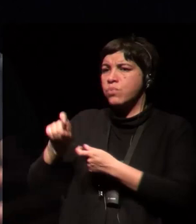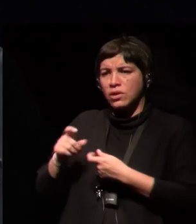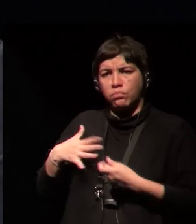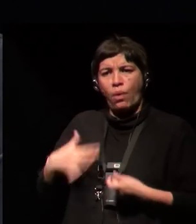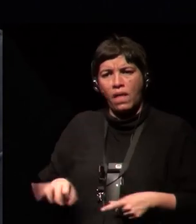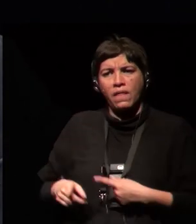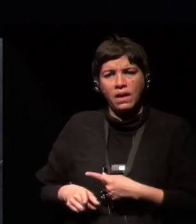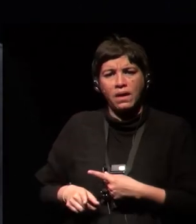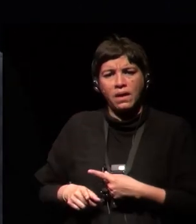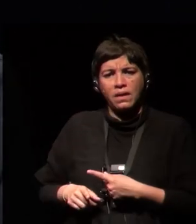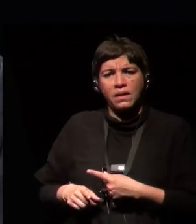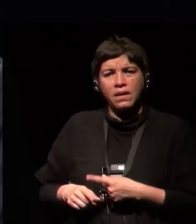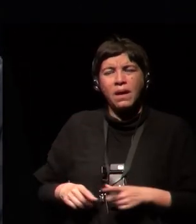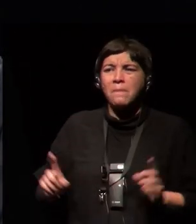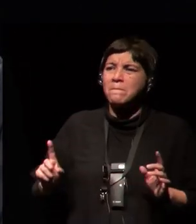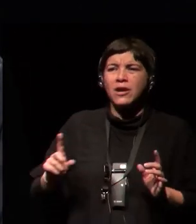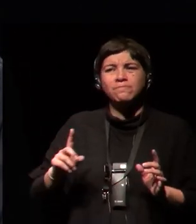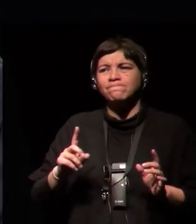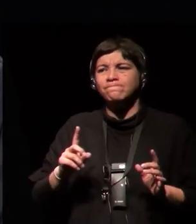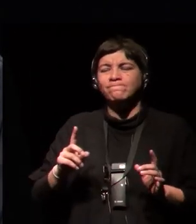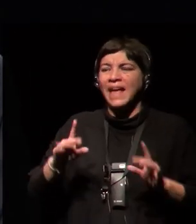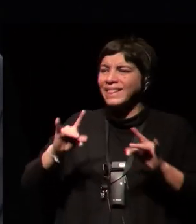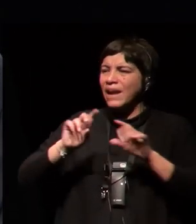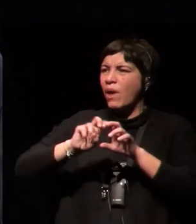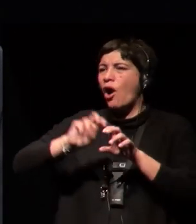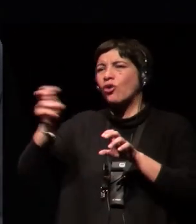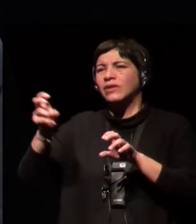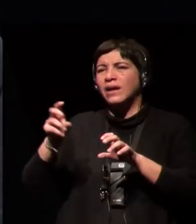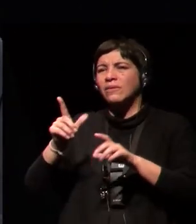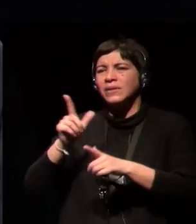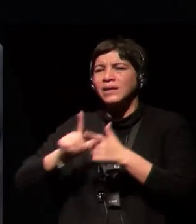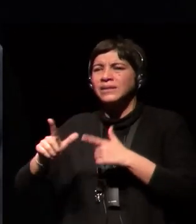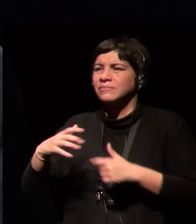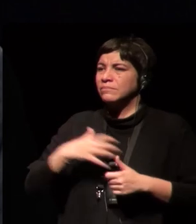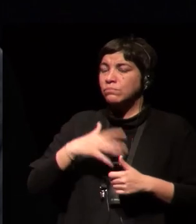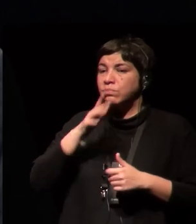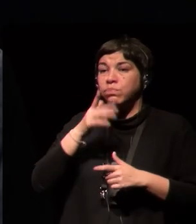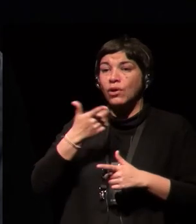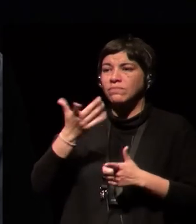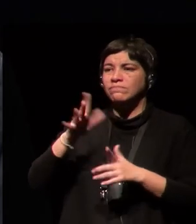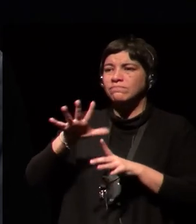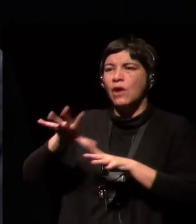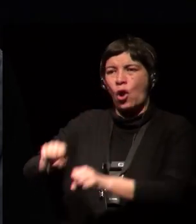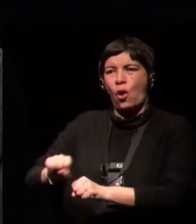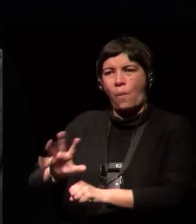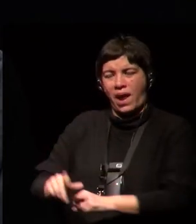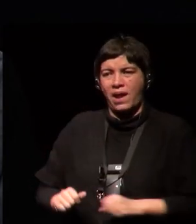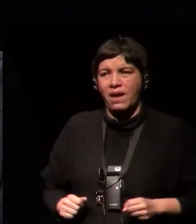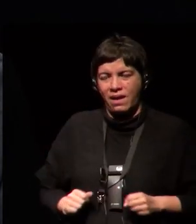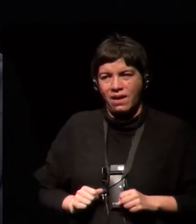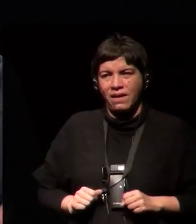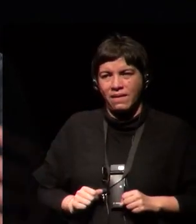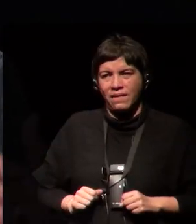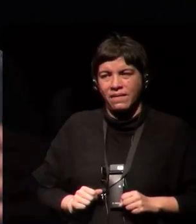permitían salir de su tierra, la tierra que acababan de robarle a su pueblo. He was very entrepreneurial. Era un hombre